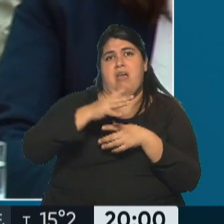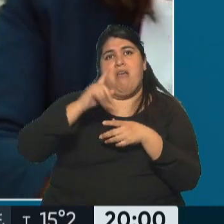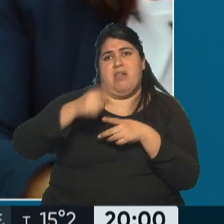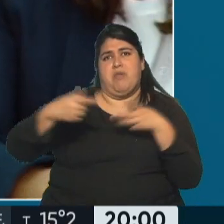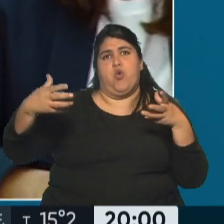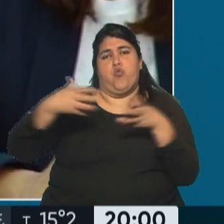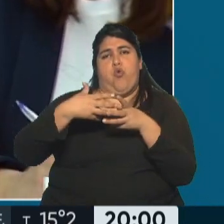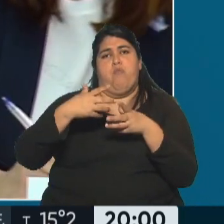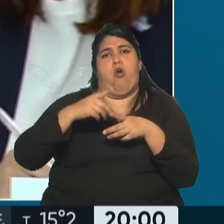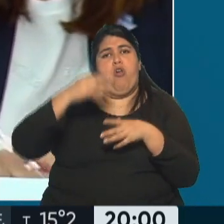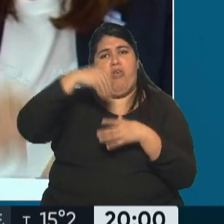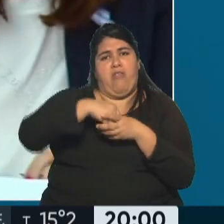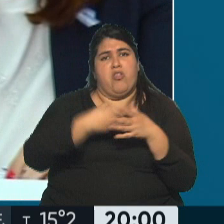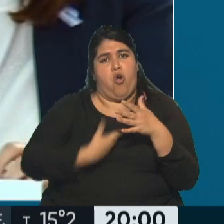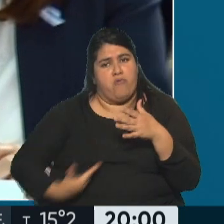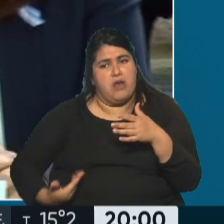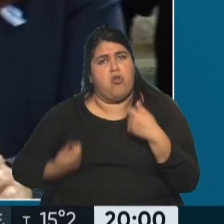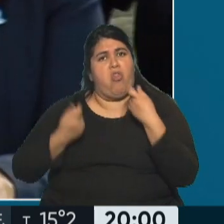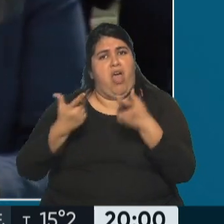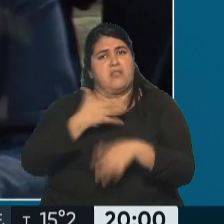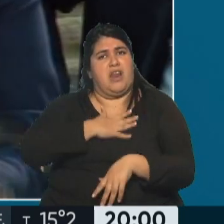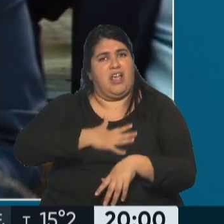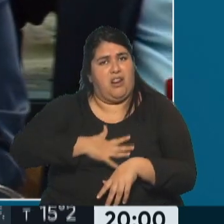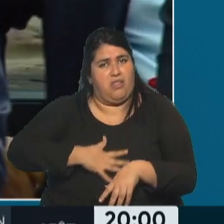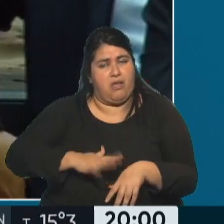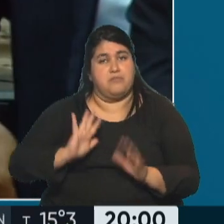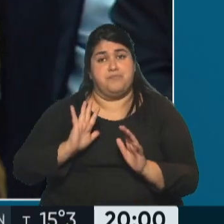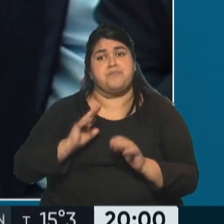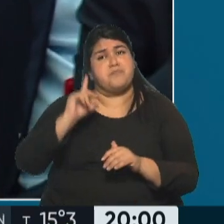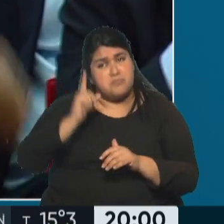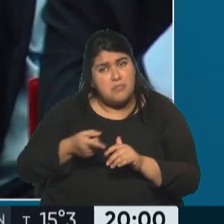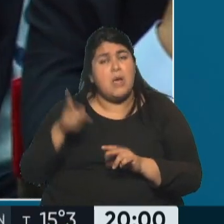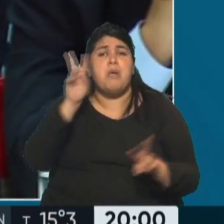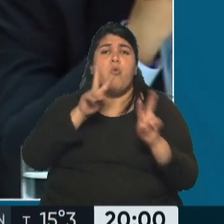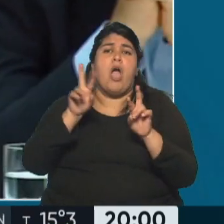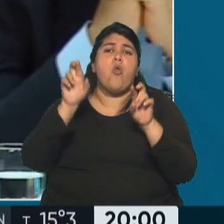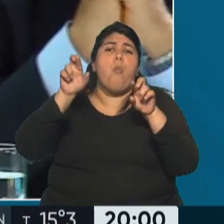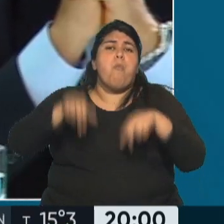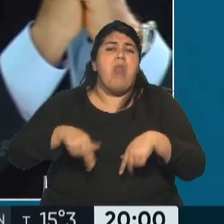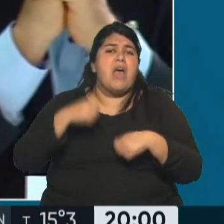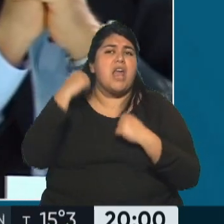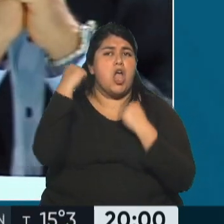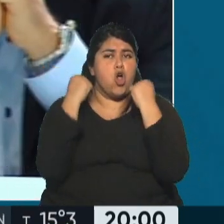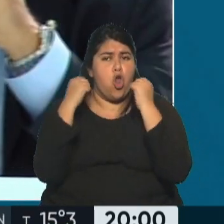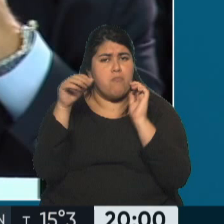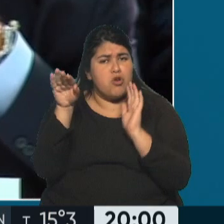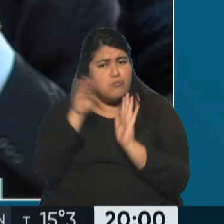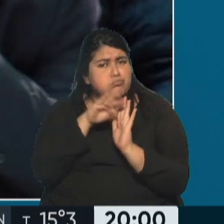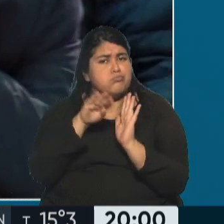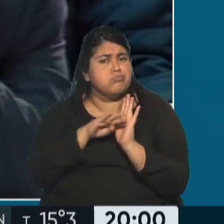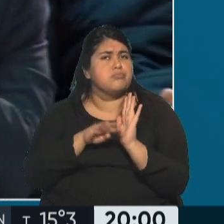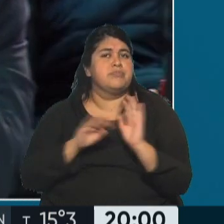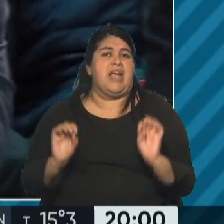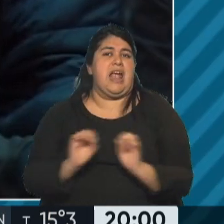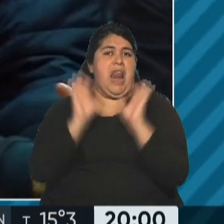gobierno, certidumbre dentro del gobierno, sino además establecer un plan económico claro frente a